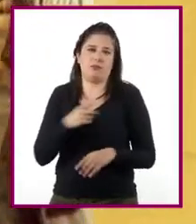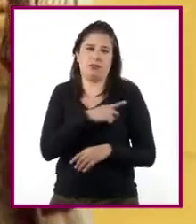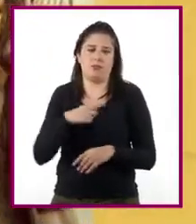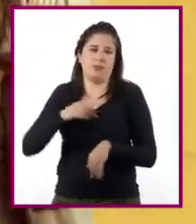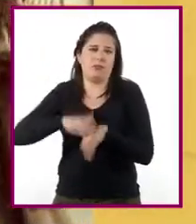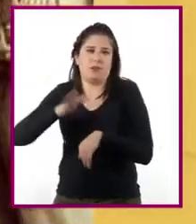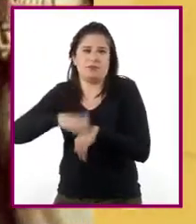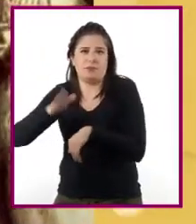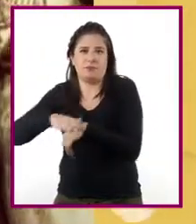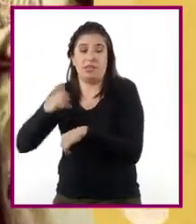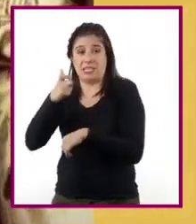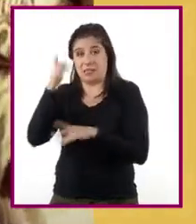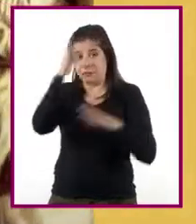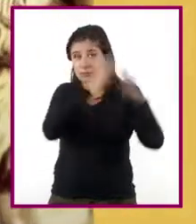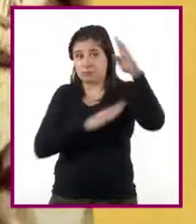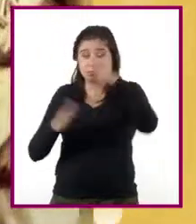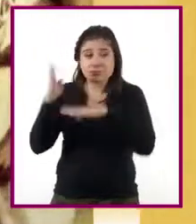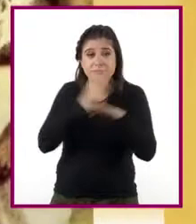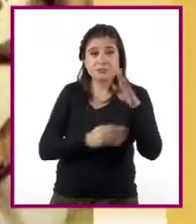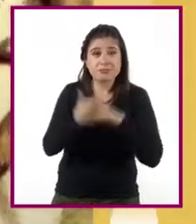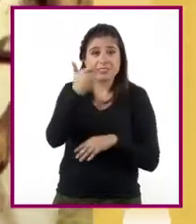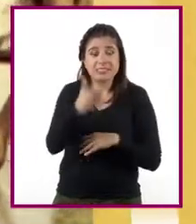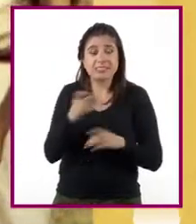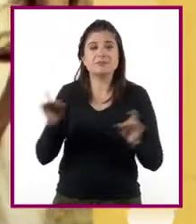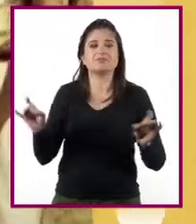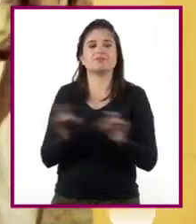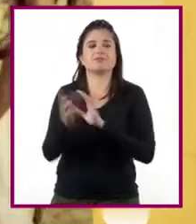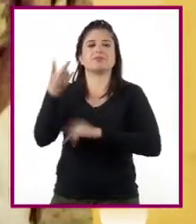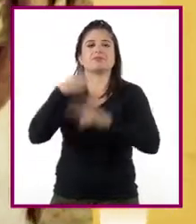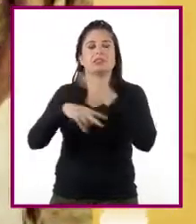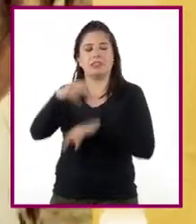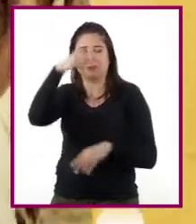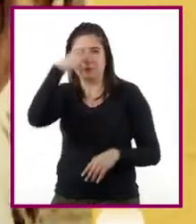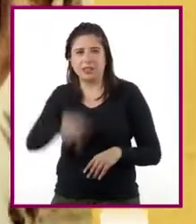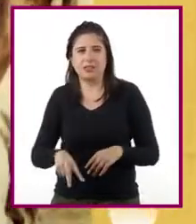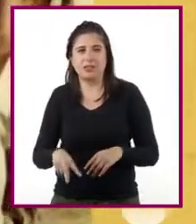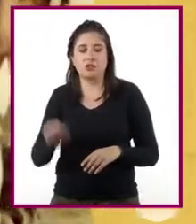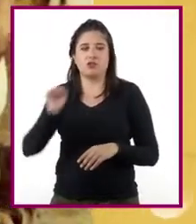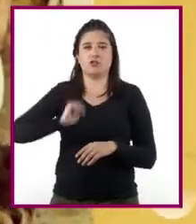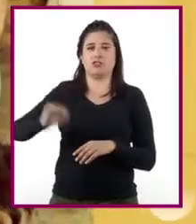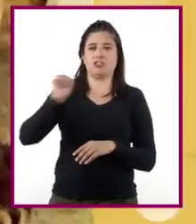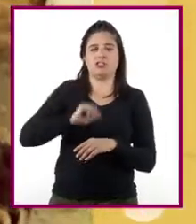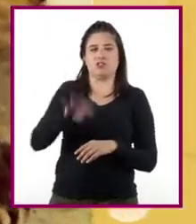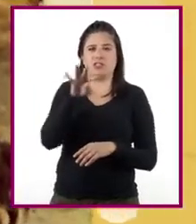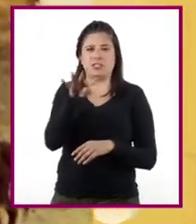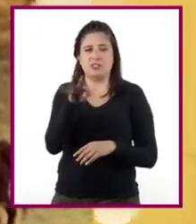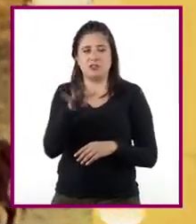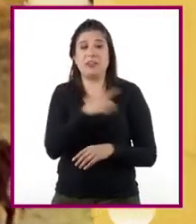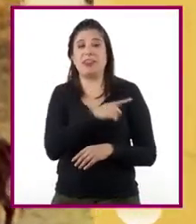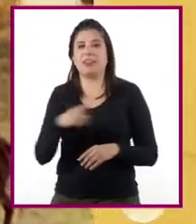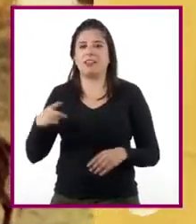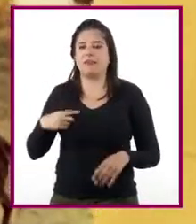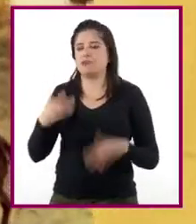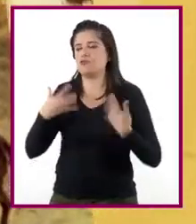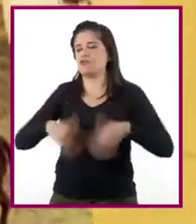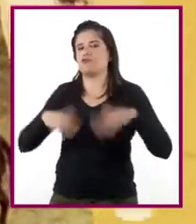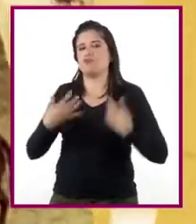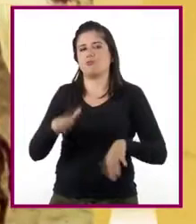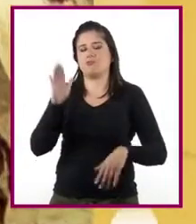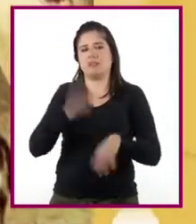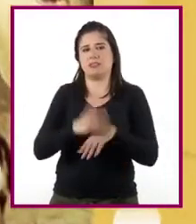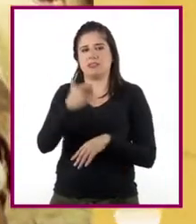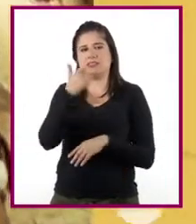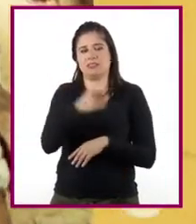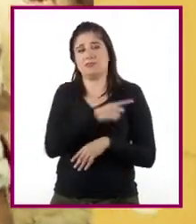crisis económica va a originar como consecuencia que México en el siglo XIX deba una gran cantidad de